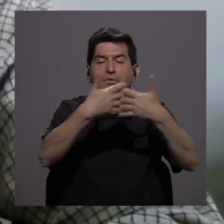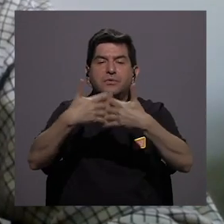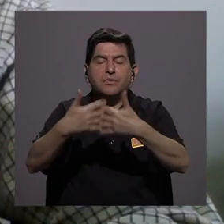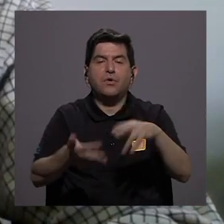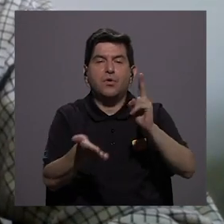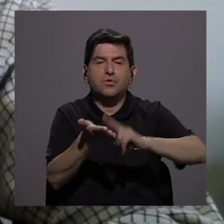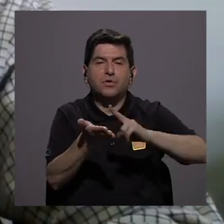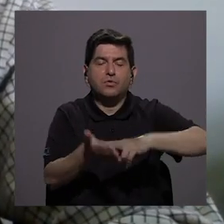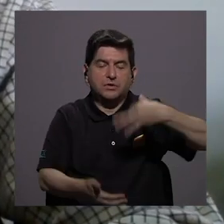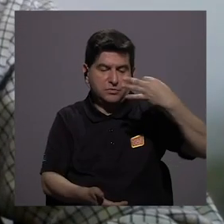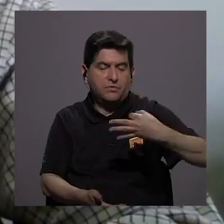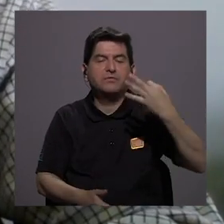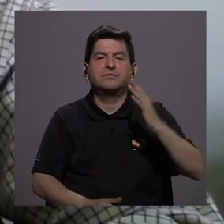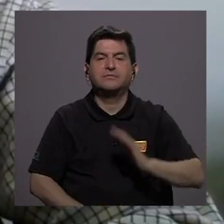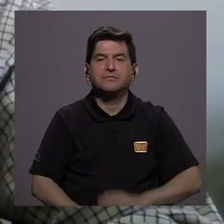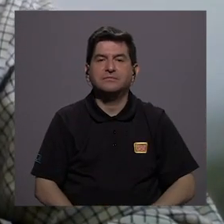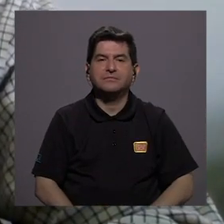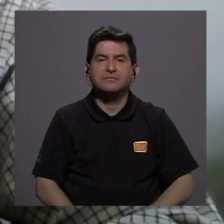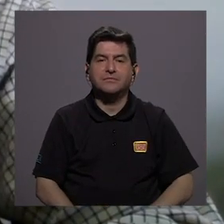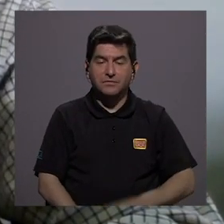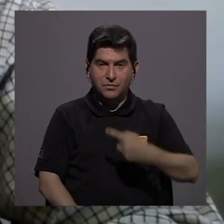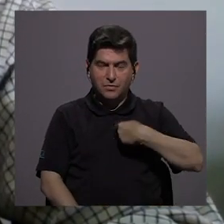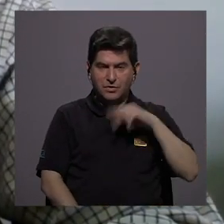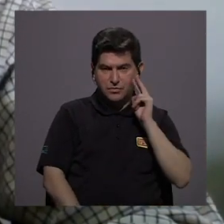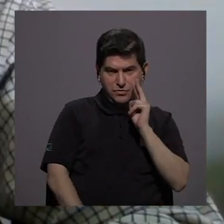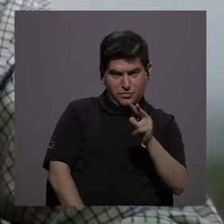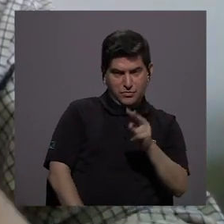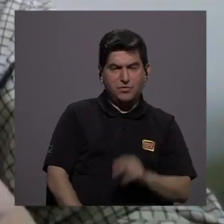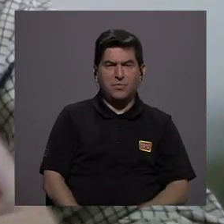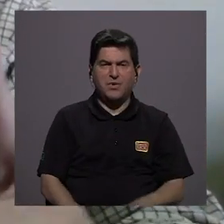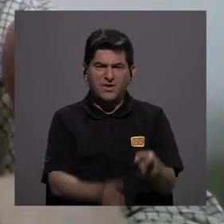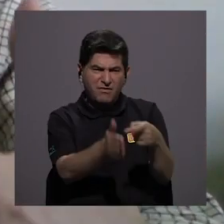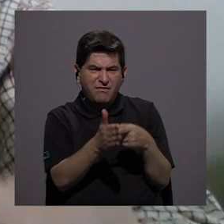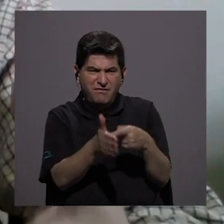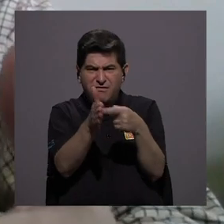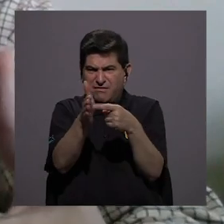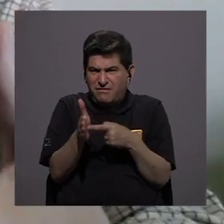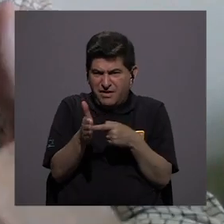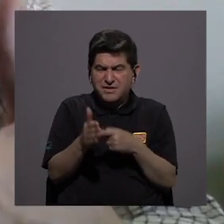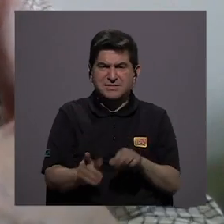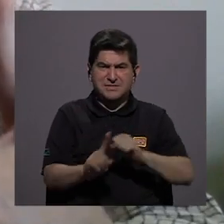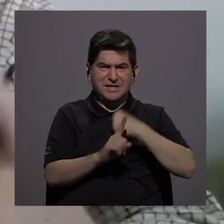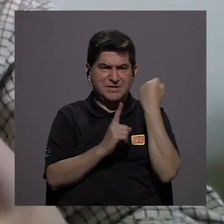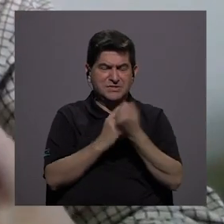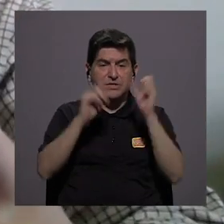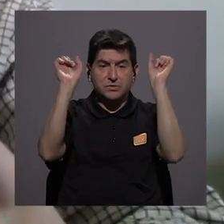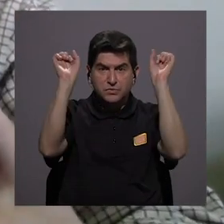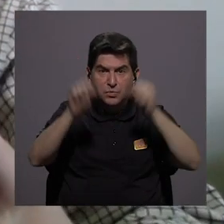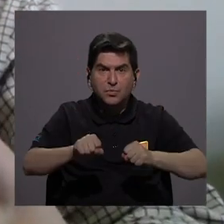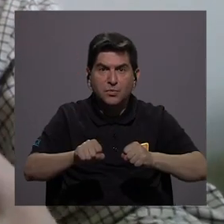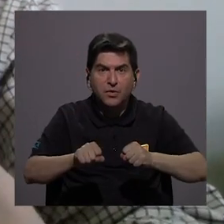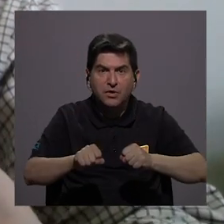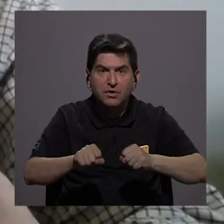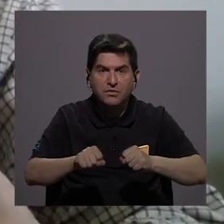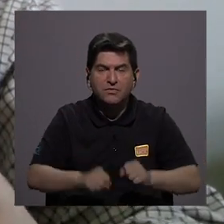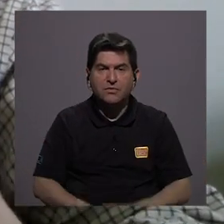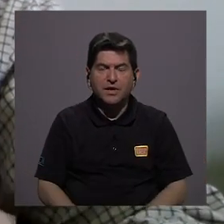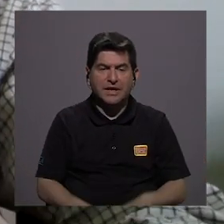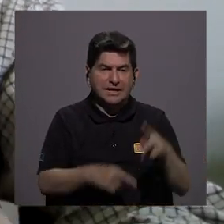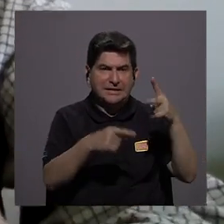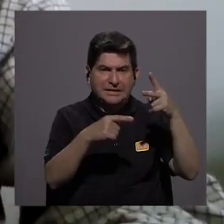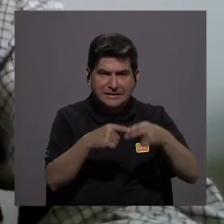a las empresas de contratarlo formalmente. Entonces, cuando yo veo los requisitos y las condiciones para poder